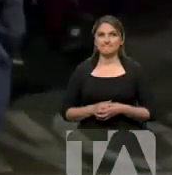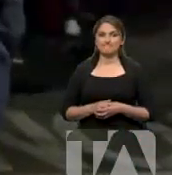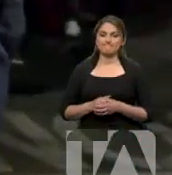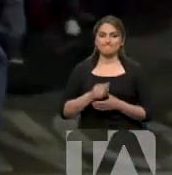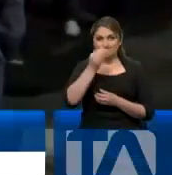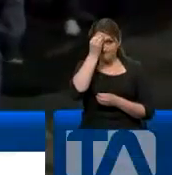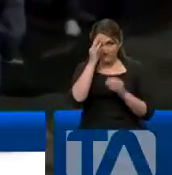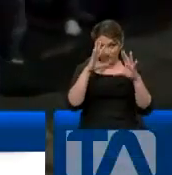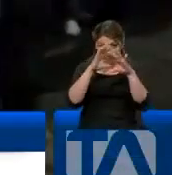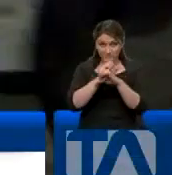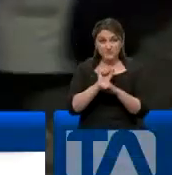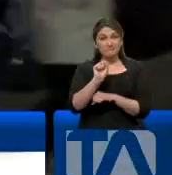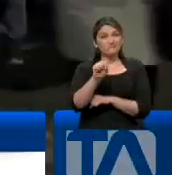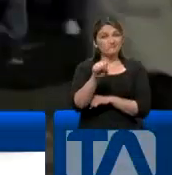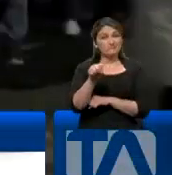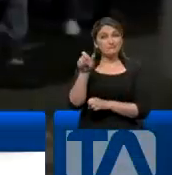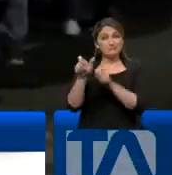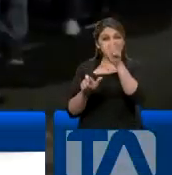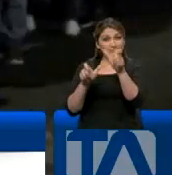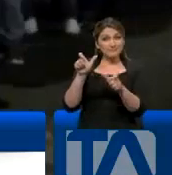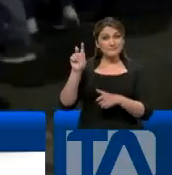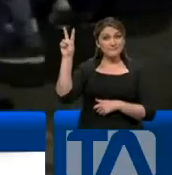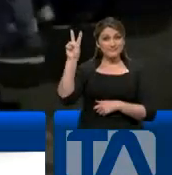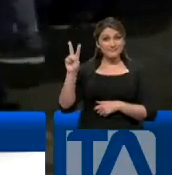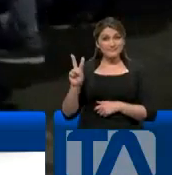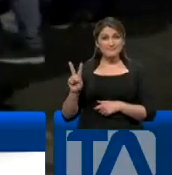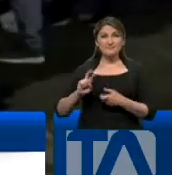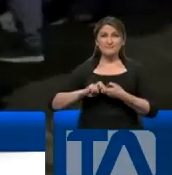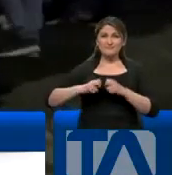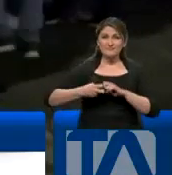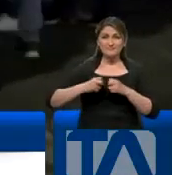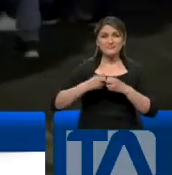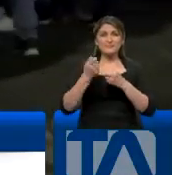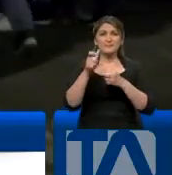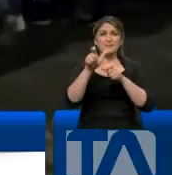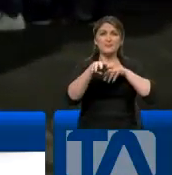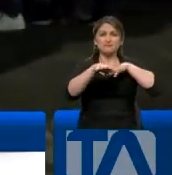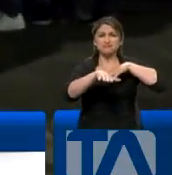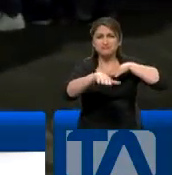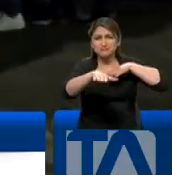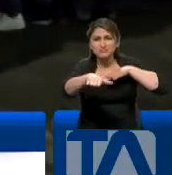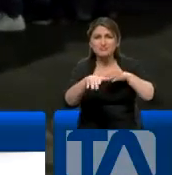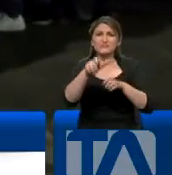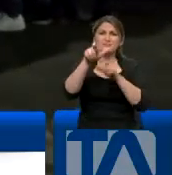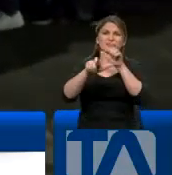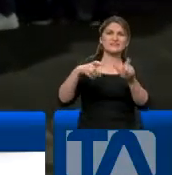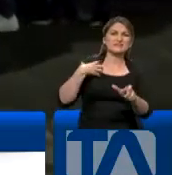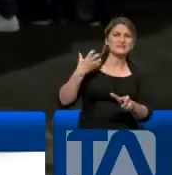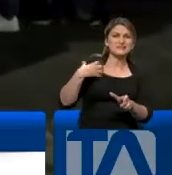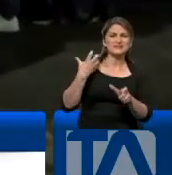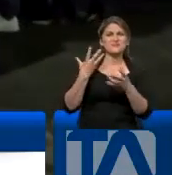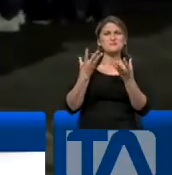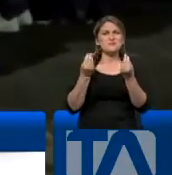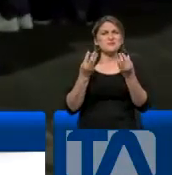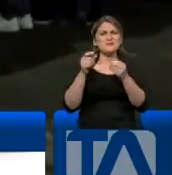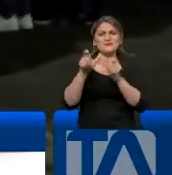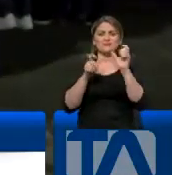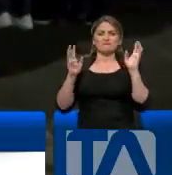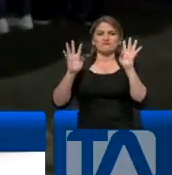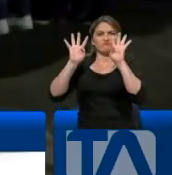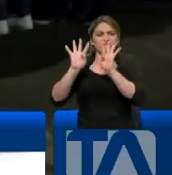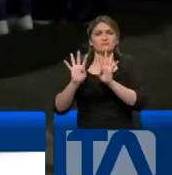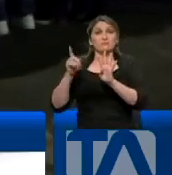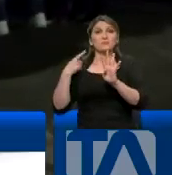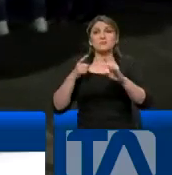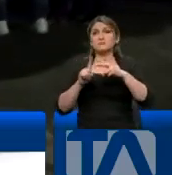Gracias, buenas noches. Así es, la protesta genera caos vehicular, pérdidas económicas y malestar ciudadano. Sin embargo, los extranjeros no